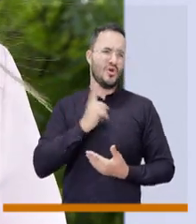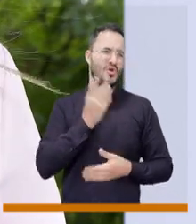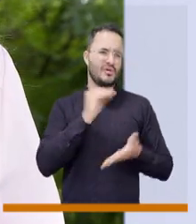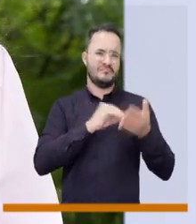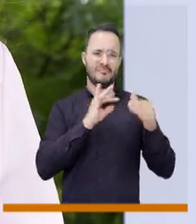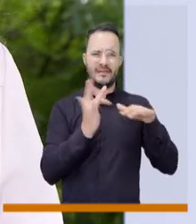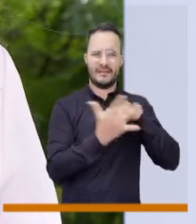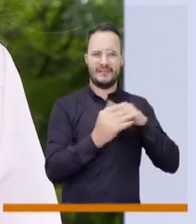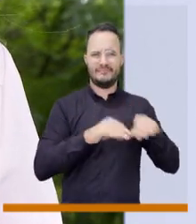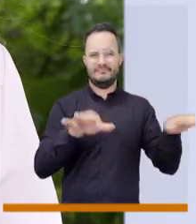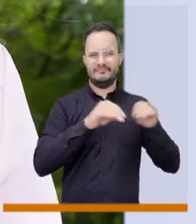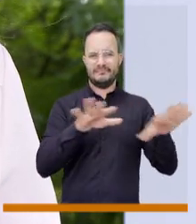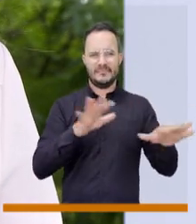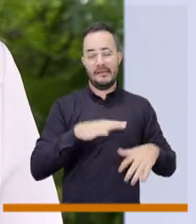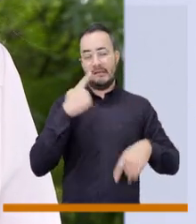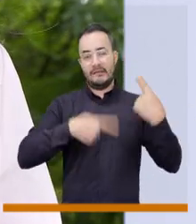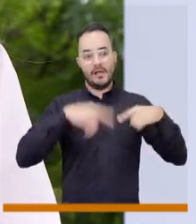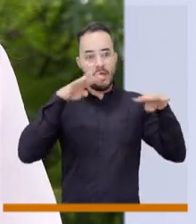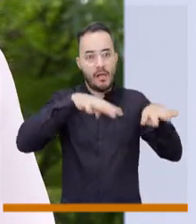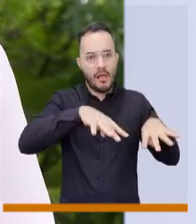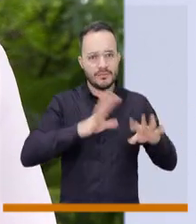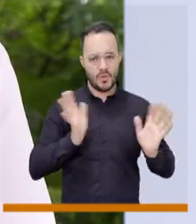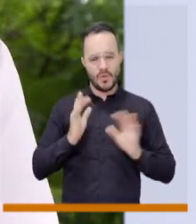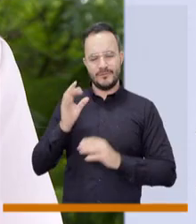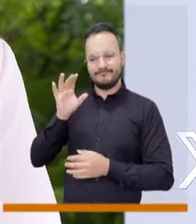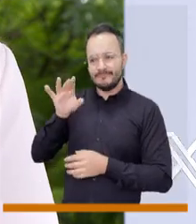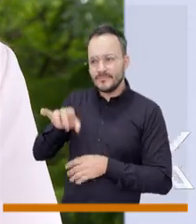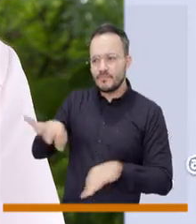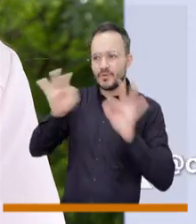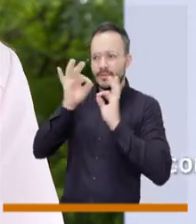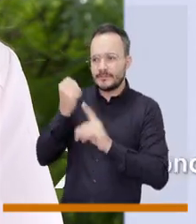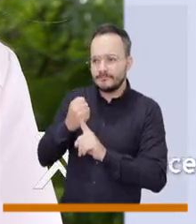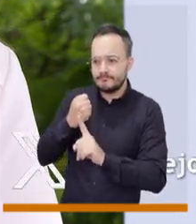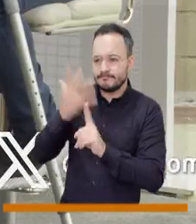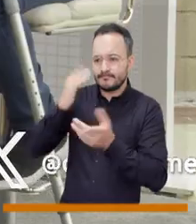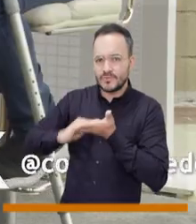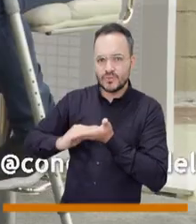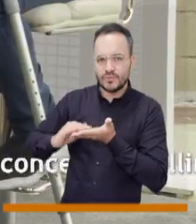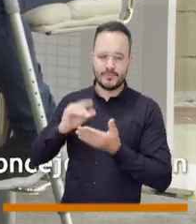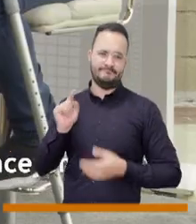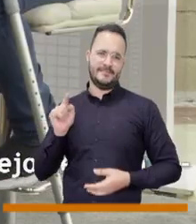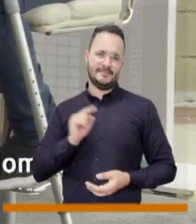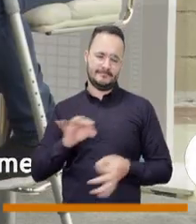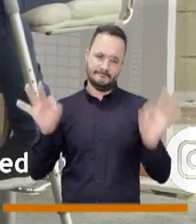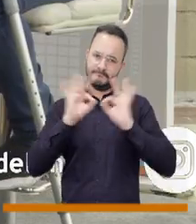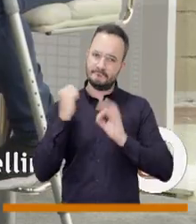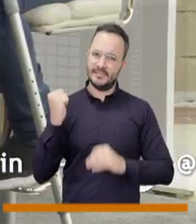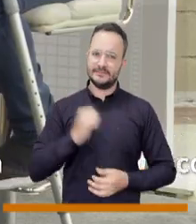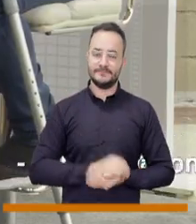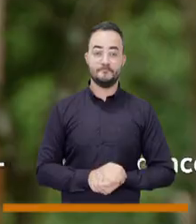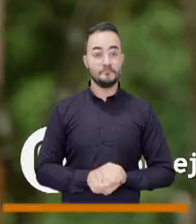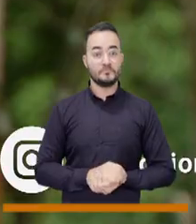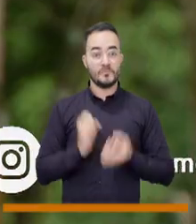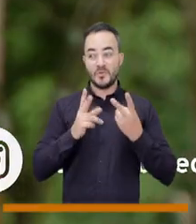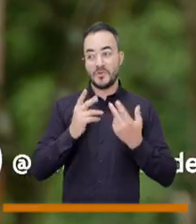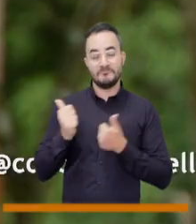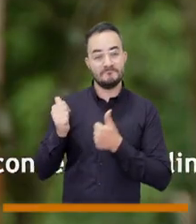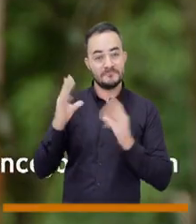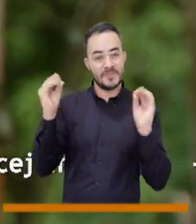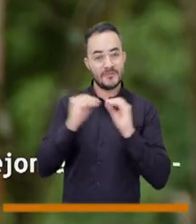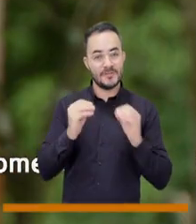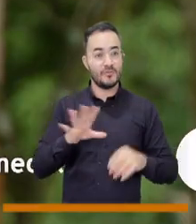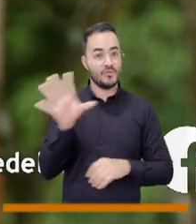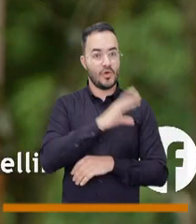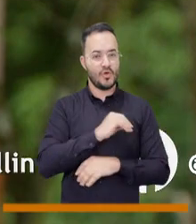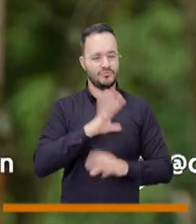redes sociales como las peleas de los políticos y nos dediquemos a resolver lo sustancial. Totalmente de acuerdo, pues bueno, vamos a invitar a nuestros televidentes